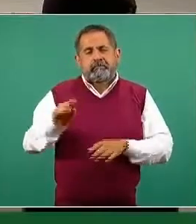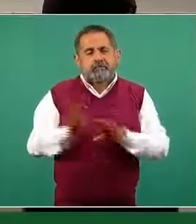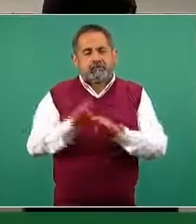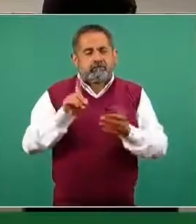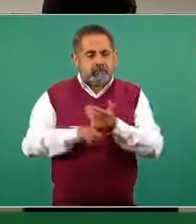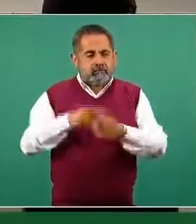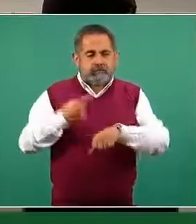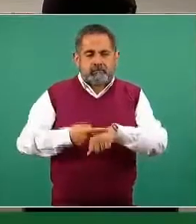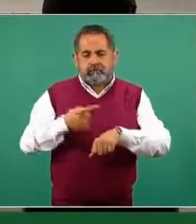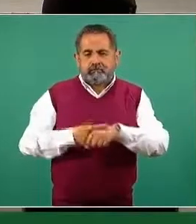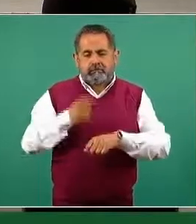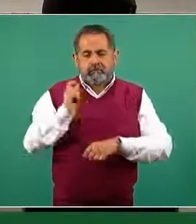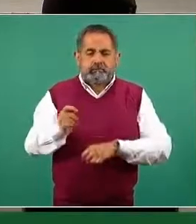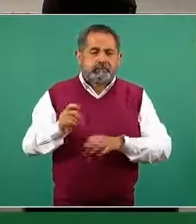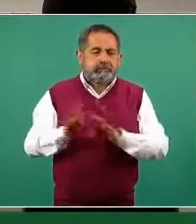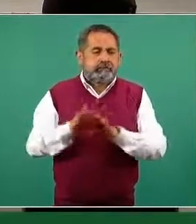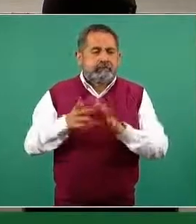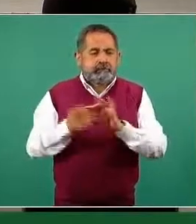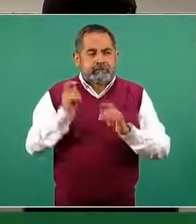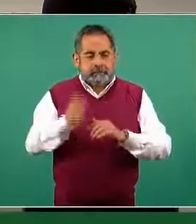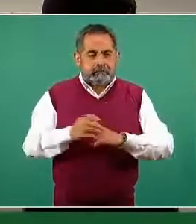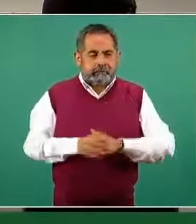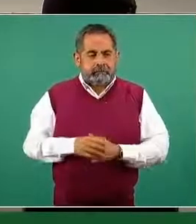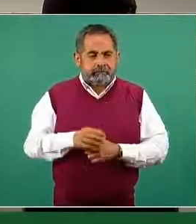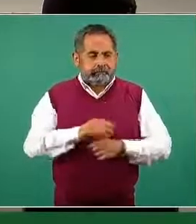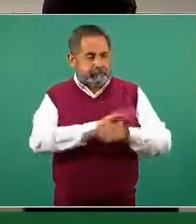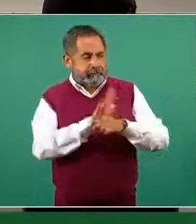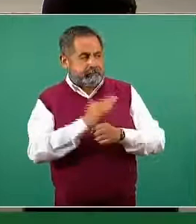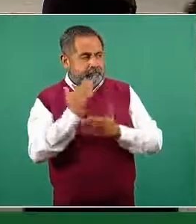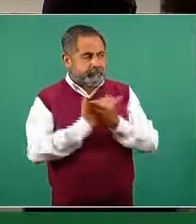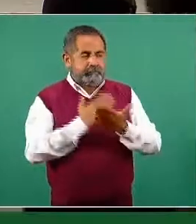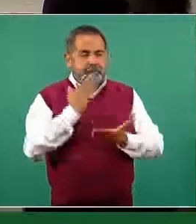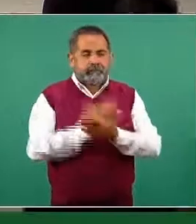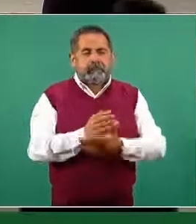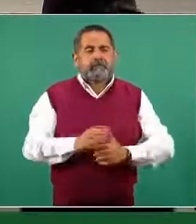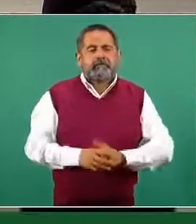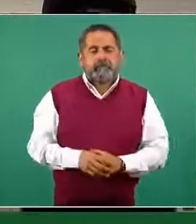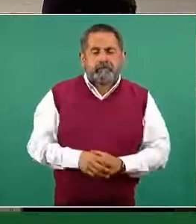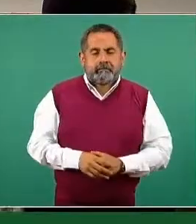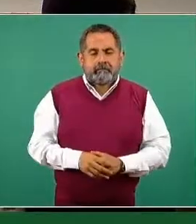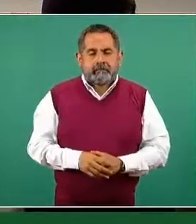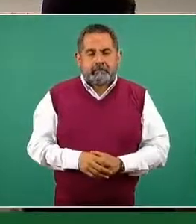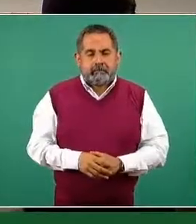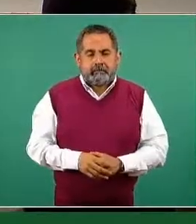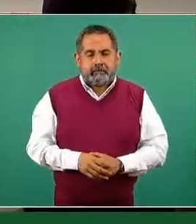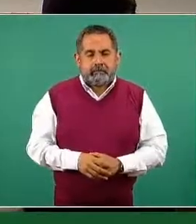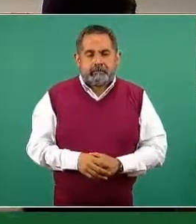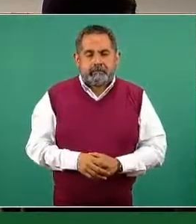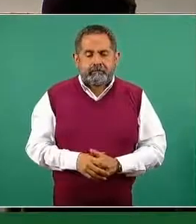de enfermedades respiratorias como el SARS-CoV-2. La siguiente, por favor.